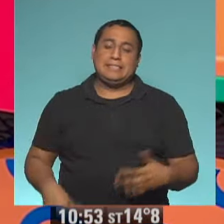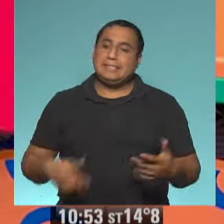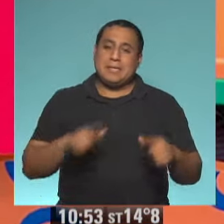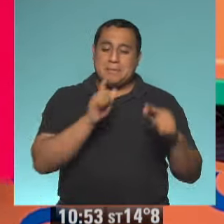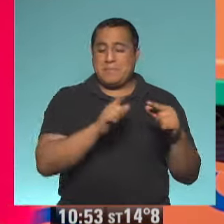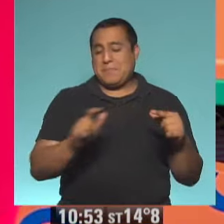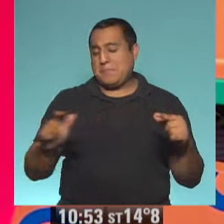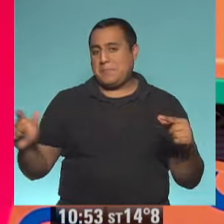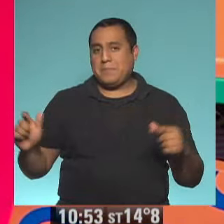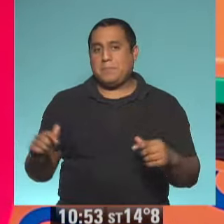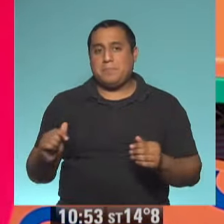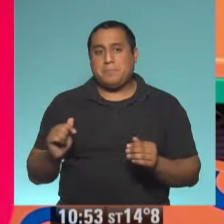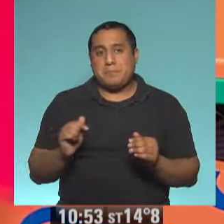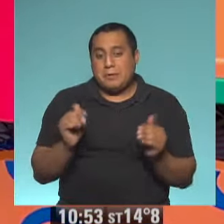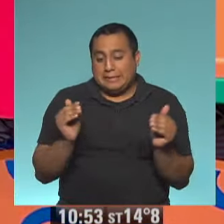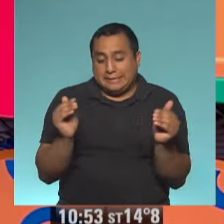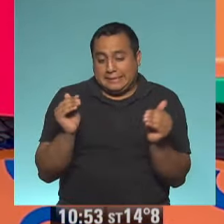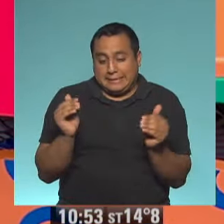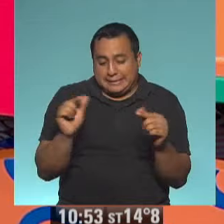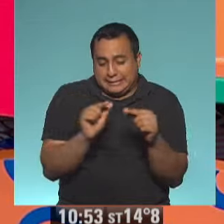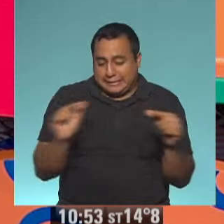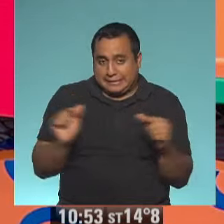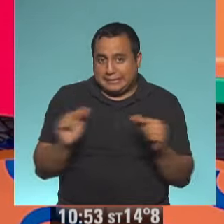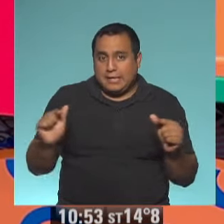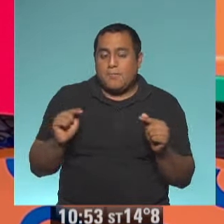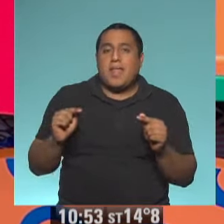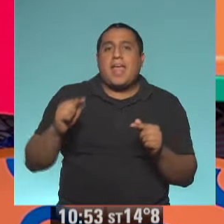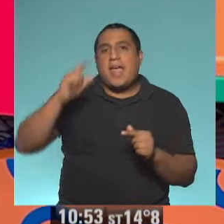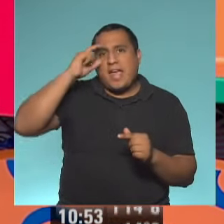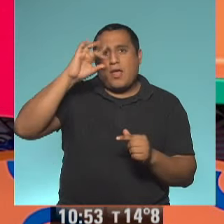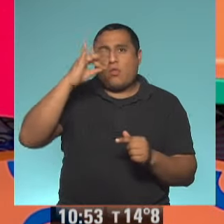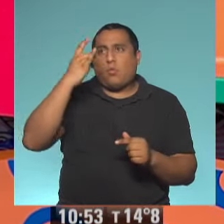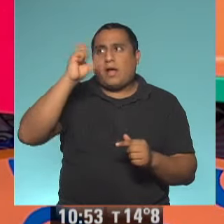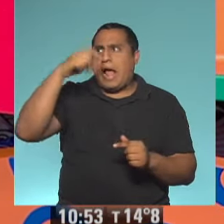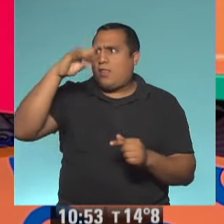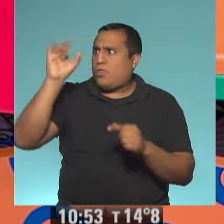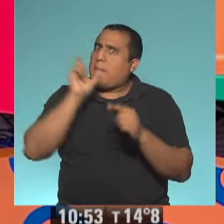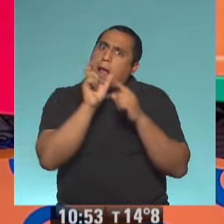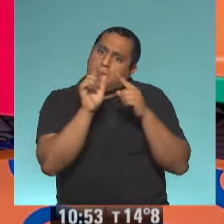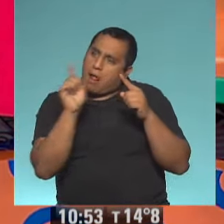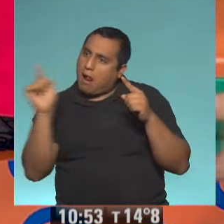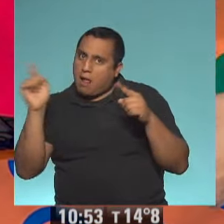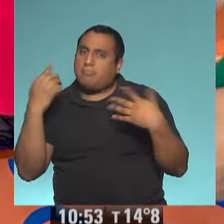pegamos a toda velocidad. Tenemos que poner seguimos por acá y educando porque es muy grande. ¿Es muy largo?